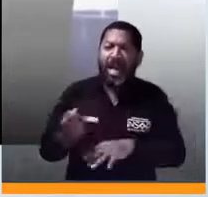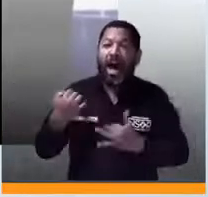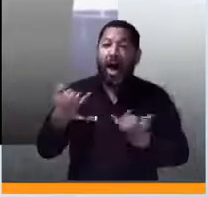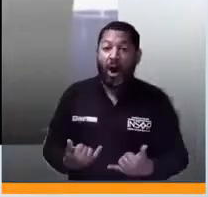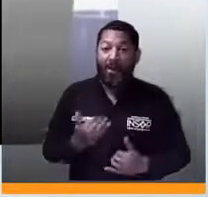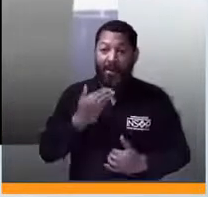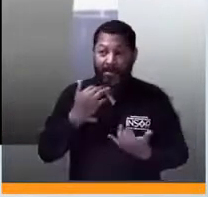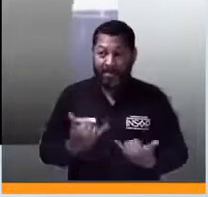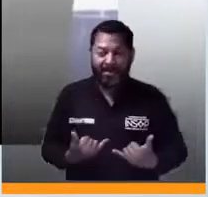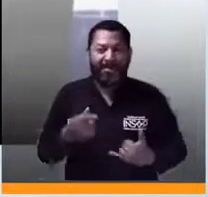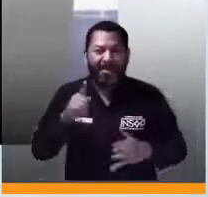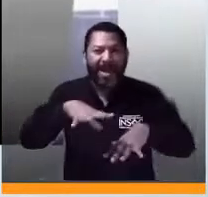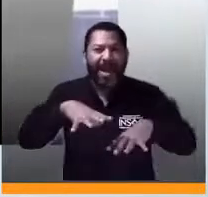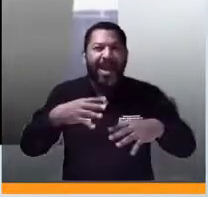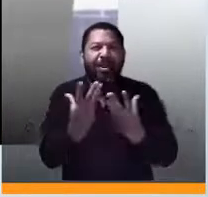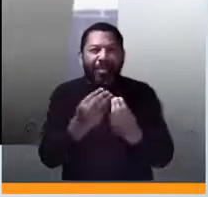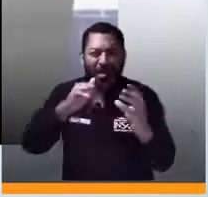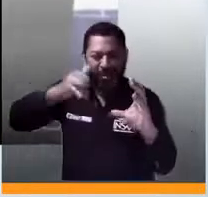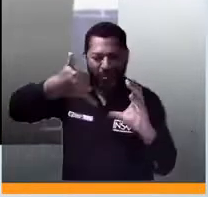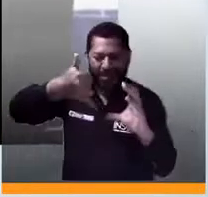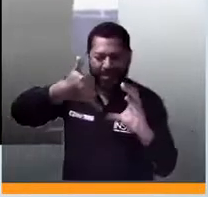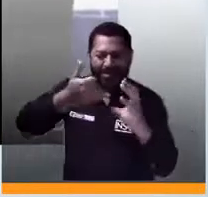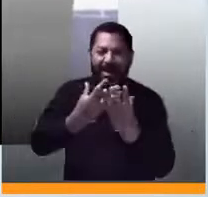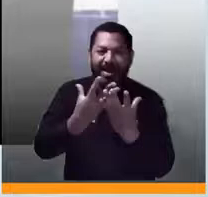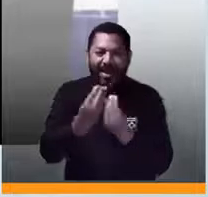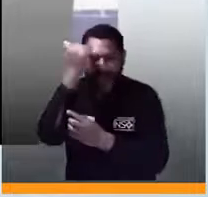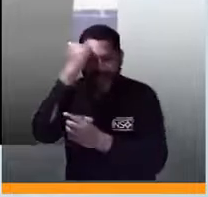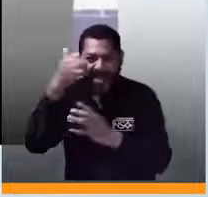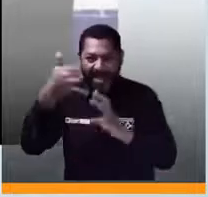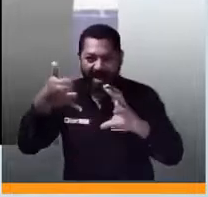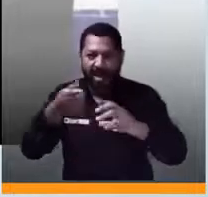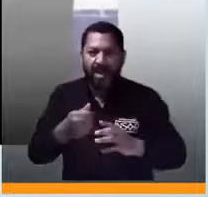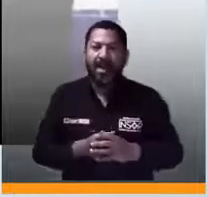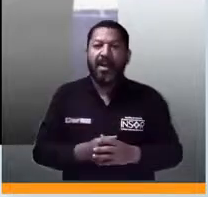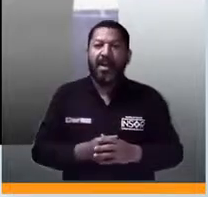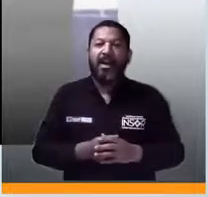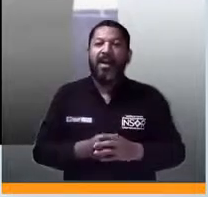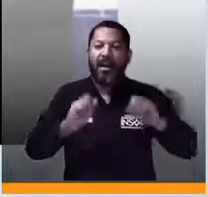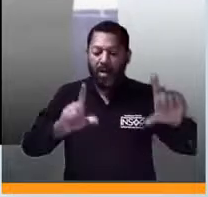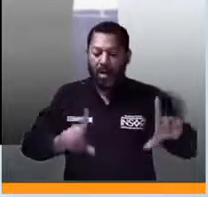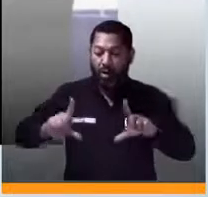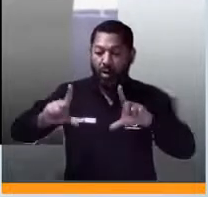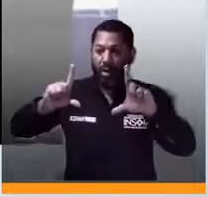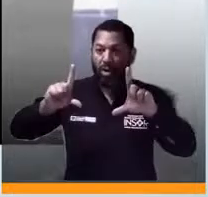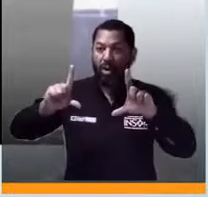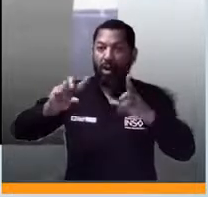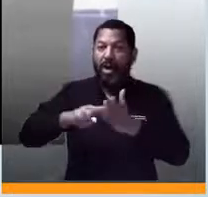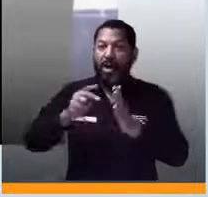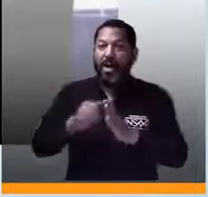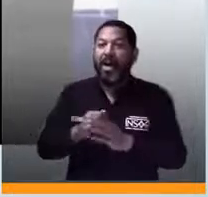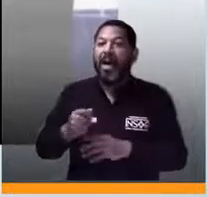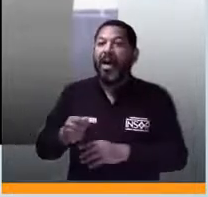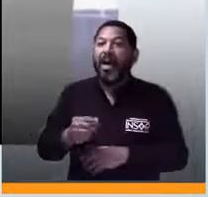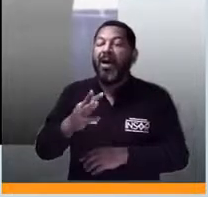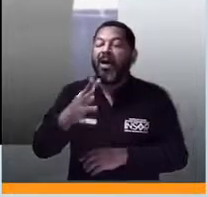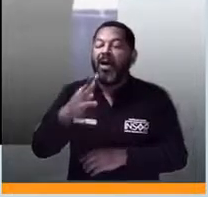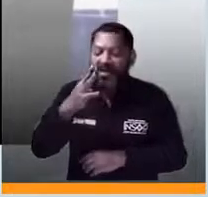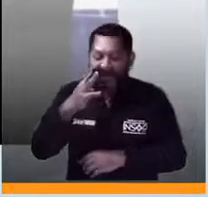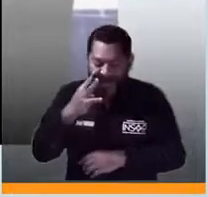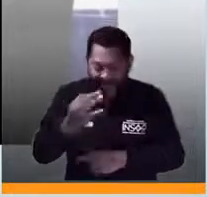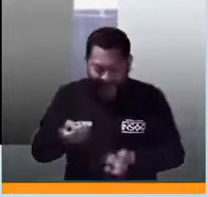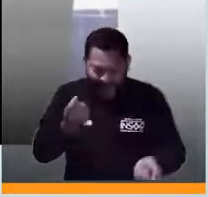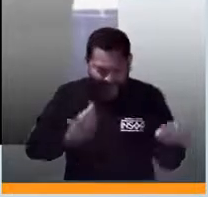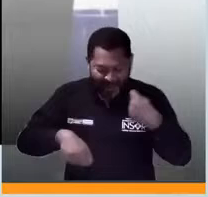aquí circulaba en los grupos de WhatsApp de los maestros un diploma honorífico al señor de los aguacates que se ha colado en